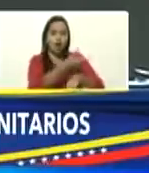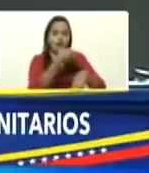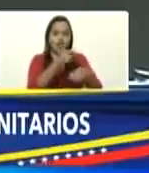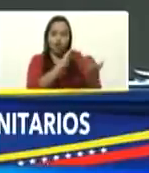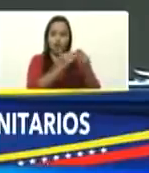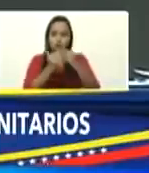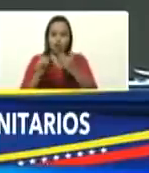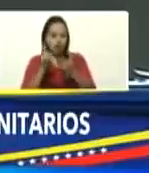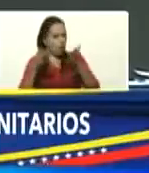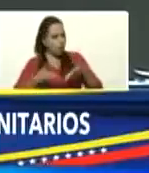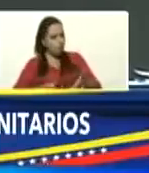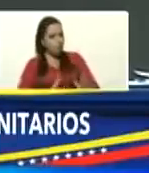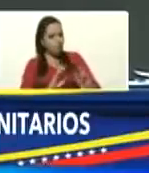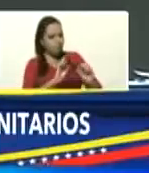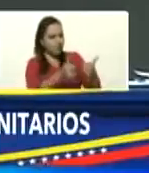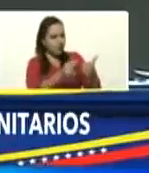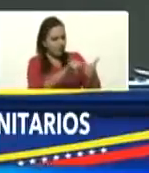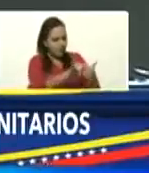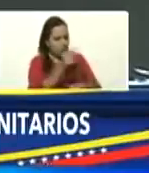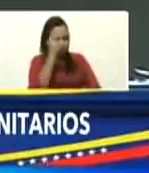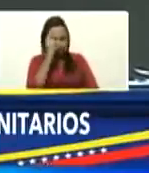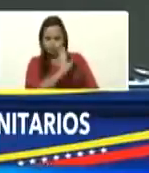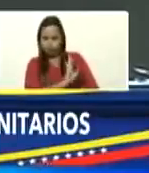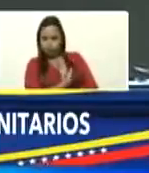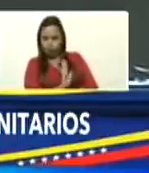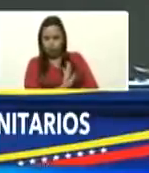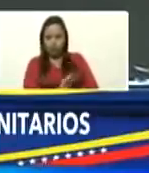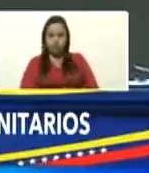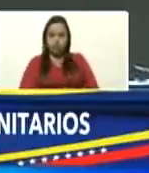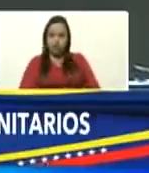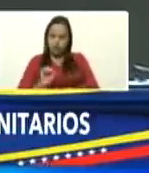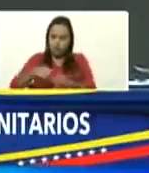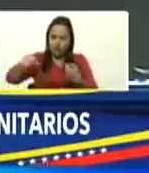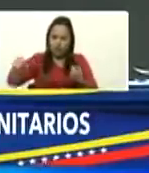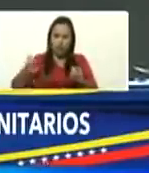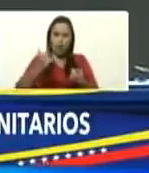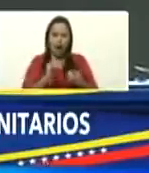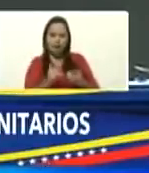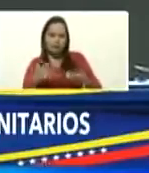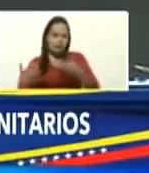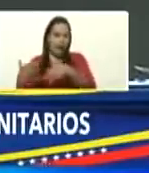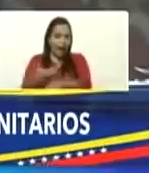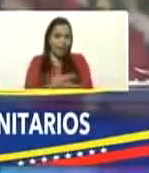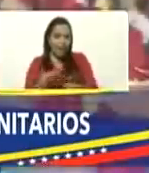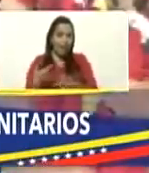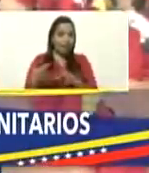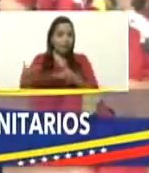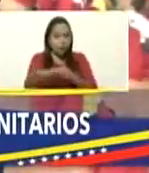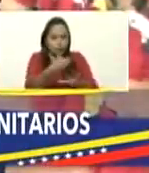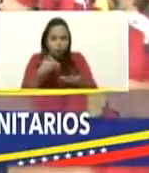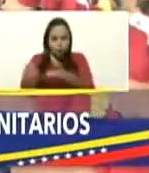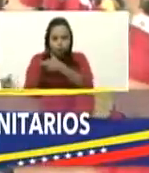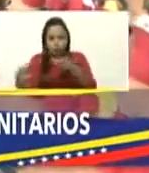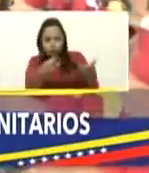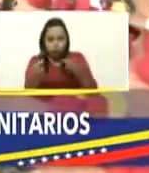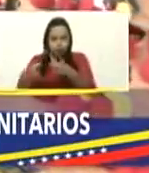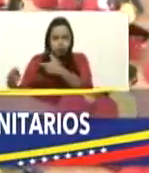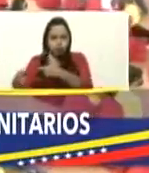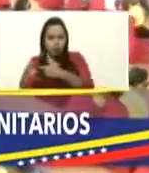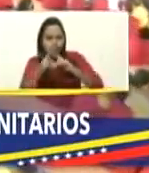que no nació ese día. Ese decreto venía del calor de un debate profundo del seno de nuestro